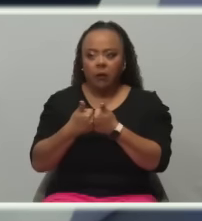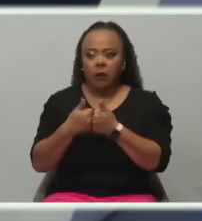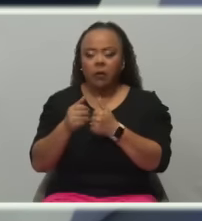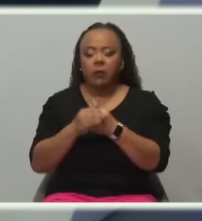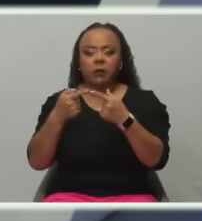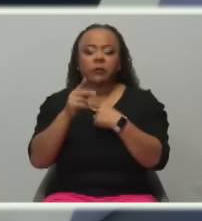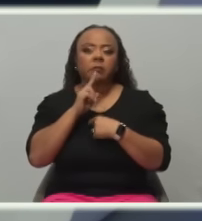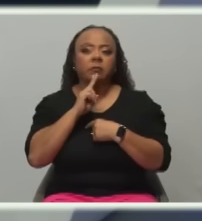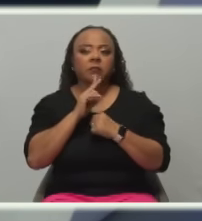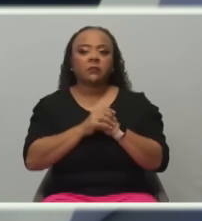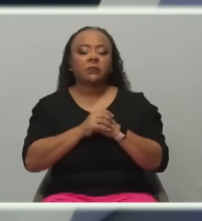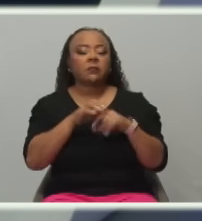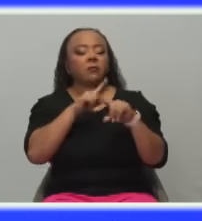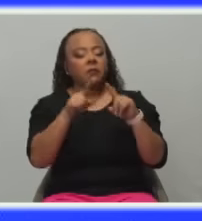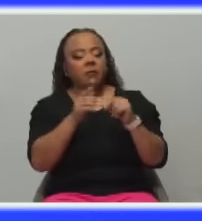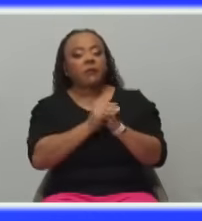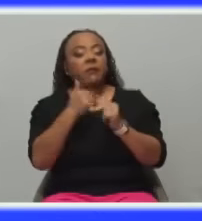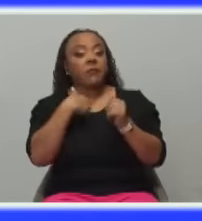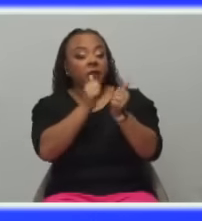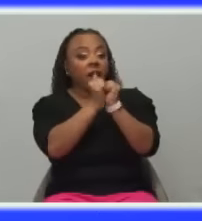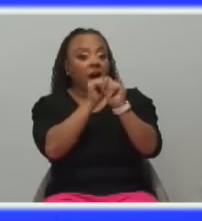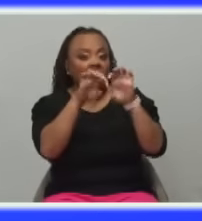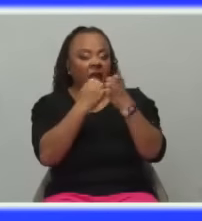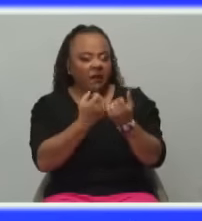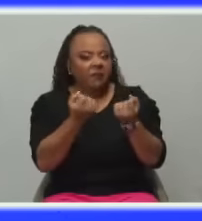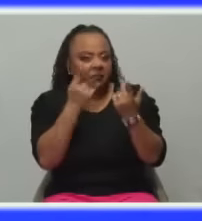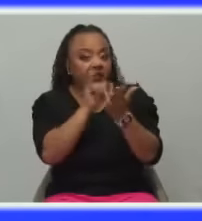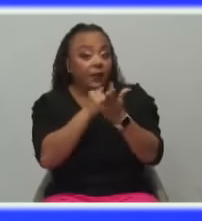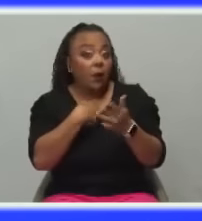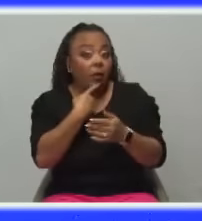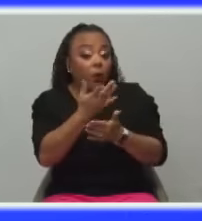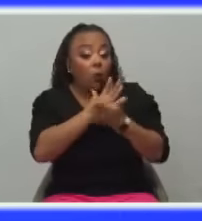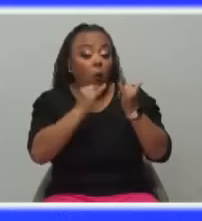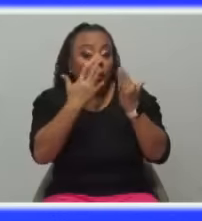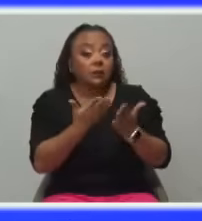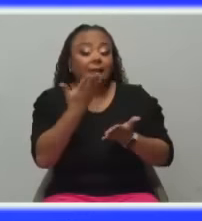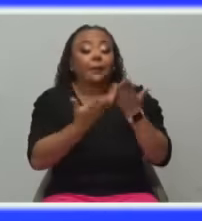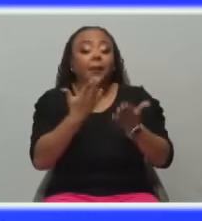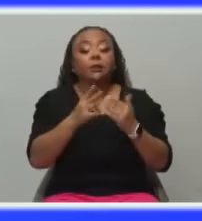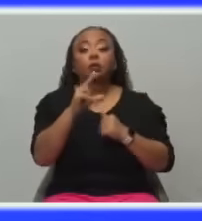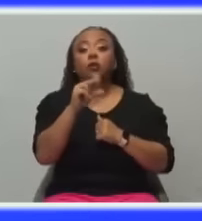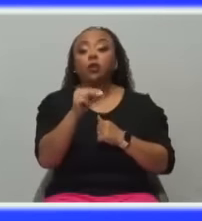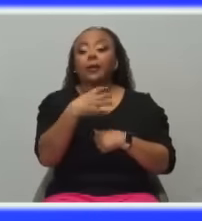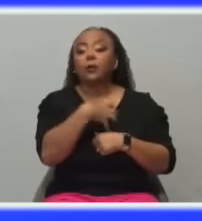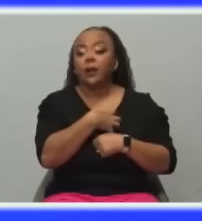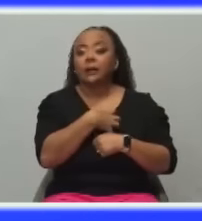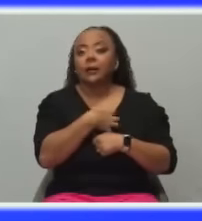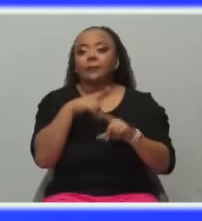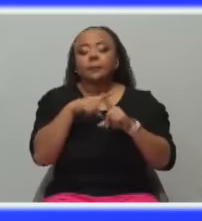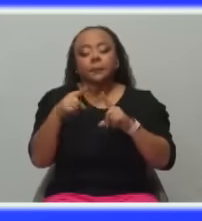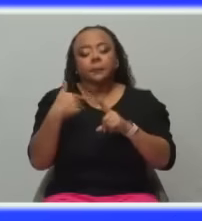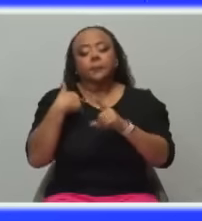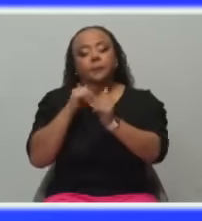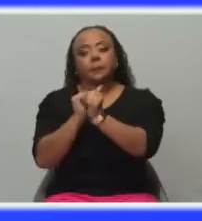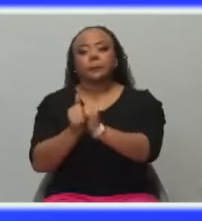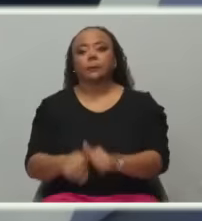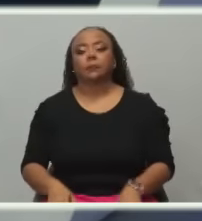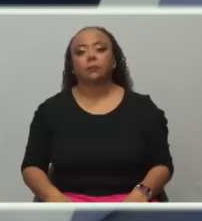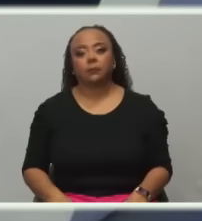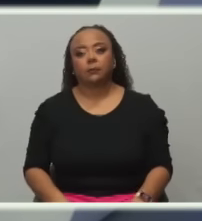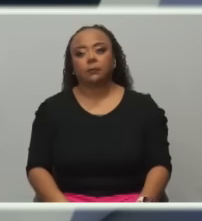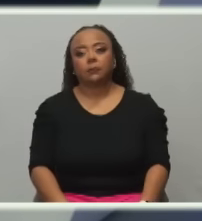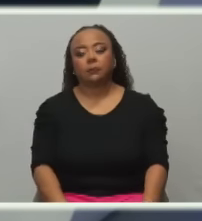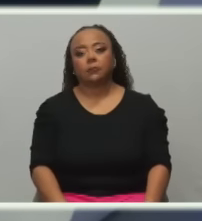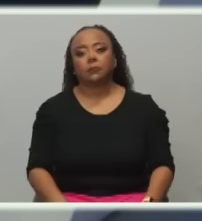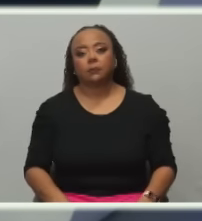contra te metía competencia en el equipo me entiendes Eso es lo que yo digo algunos jugadores tal vez no eran titulares pero te metían compet Sí el el